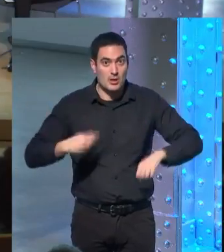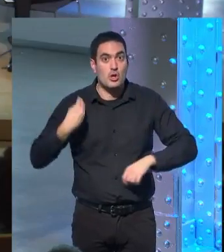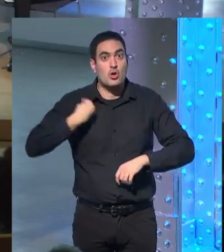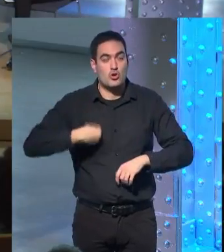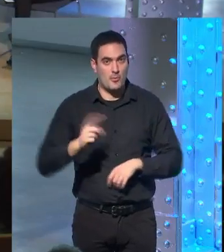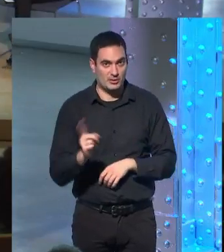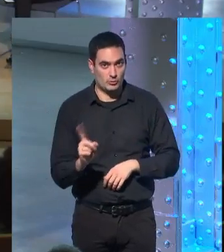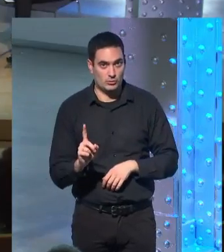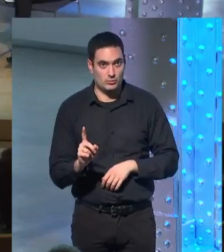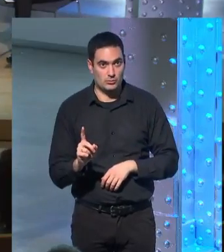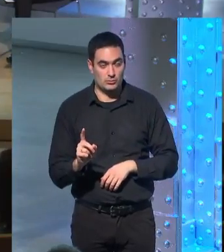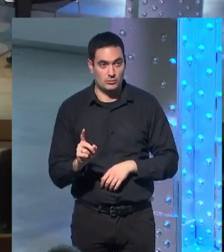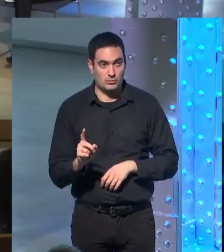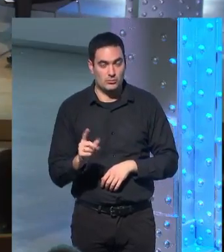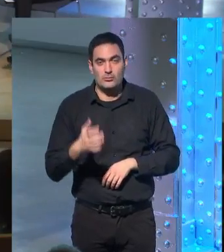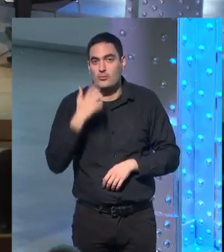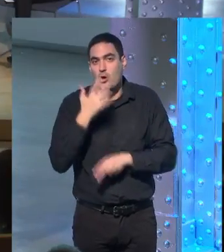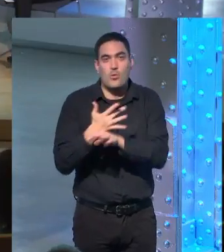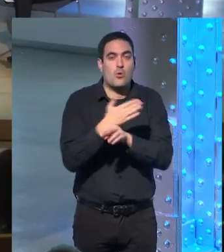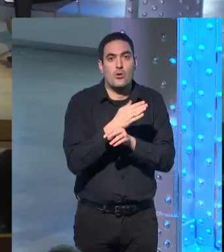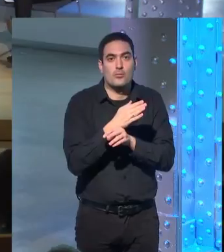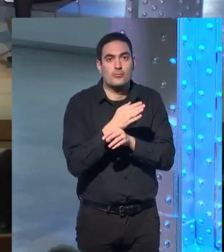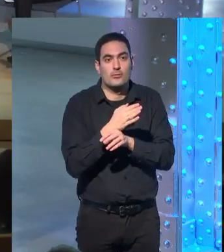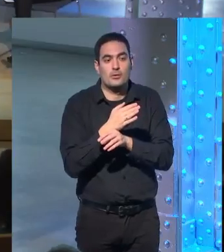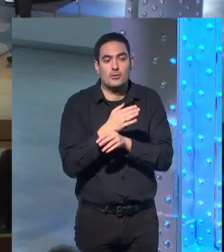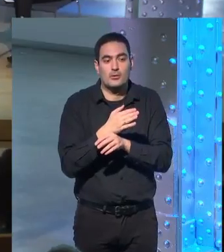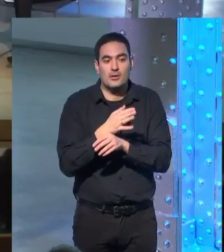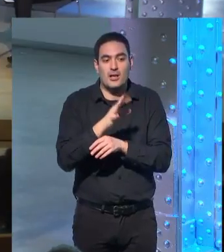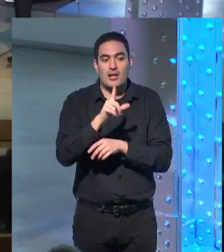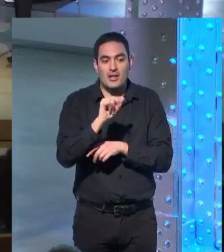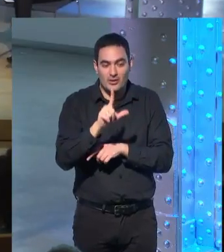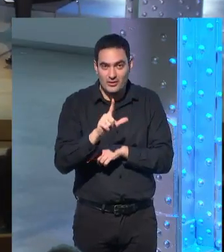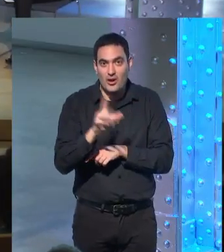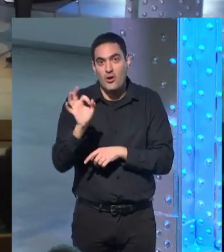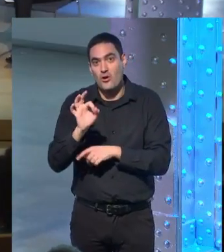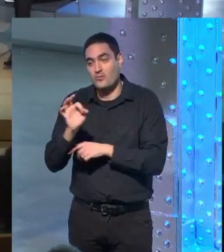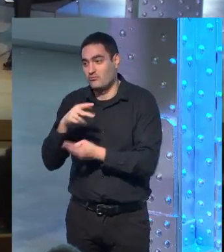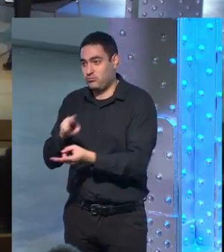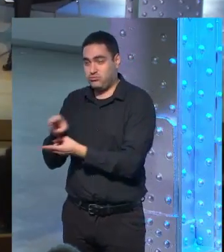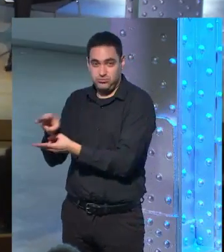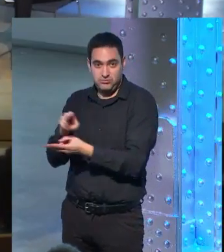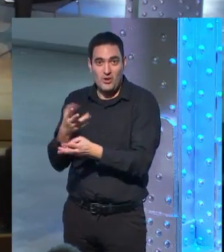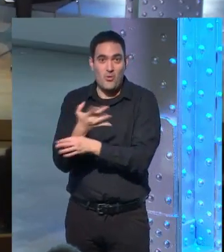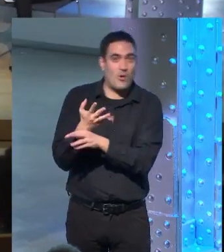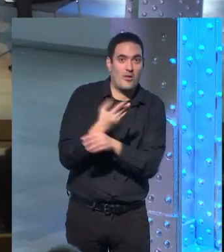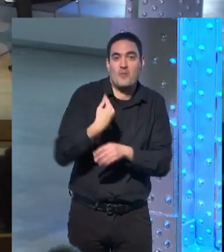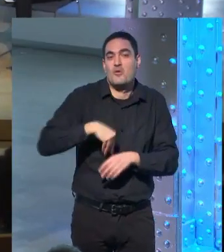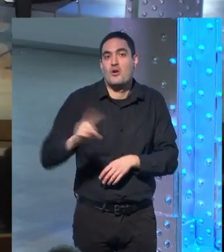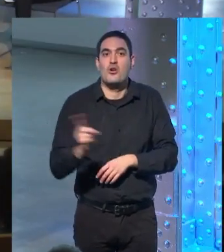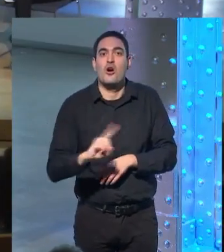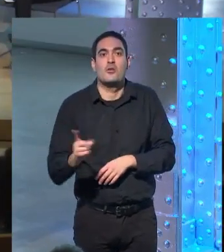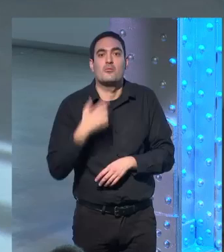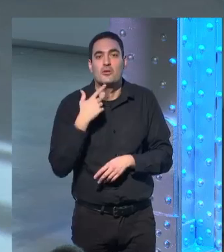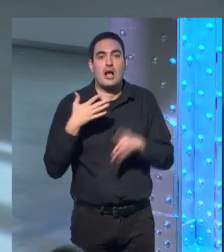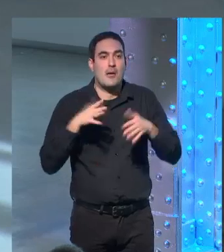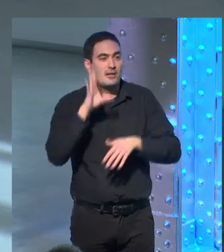mismo jugar a League of Legends que jugar al Call of Duty. No es lo mismo estar solo que estar con tus hermanos o con tu padre jugando. No es lo mismo estar